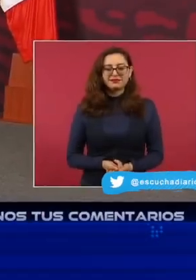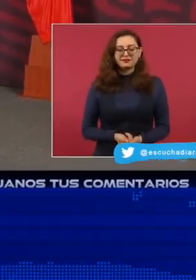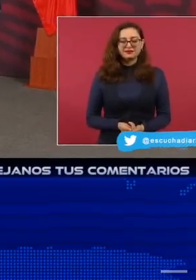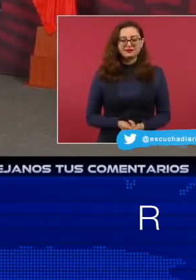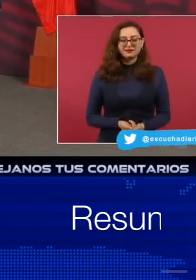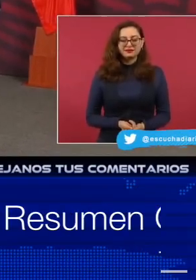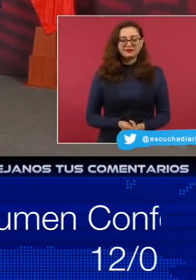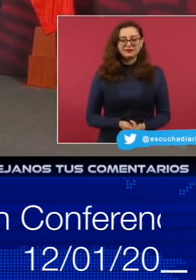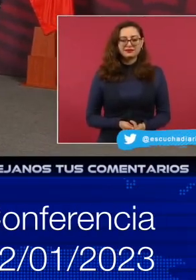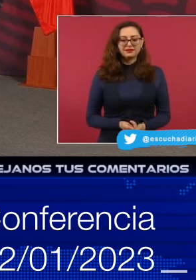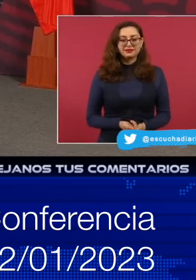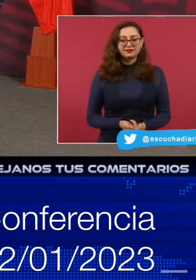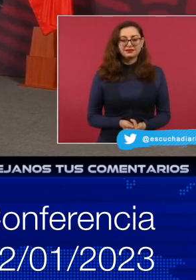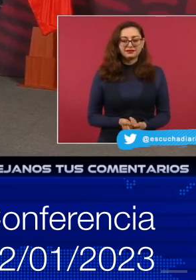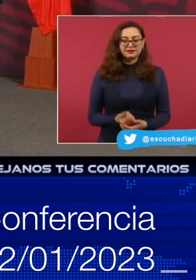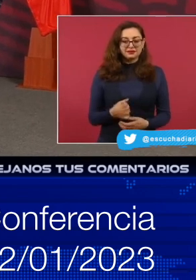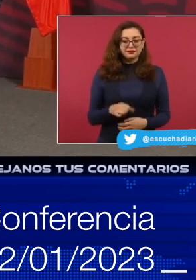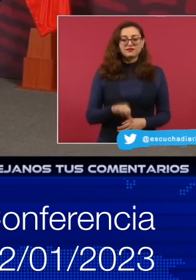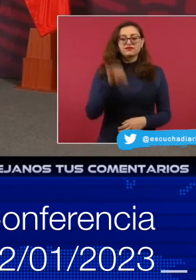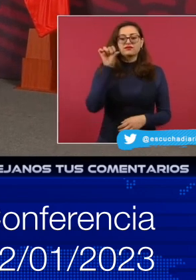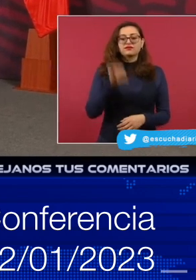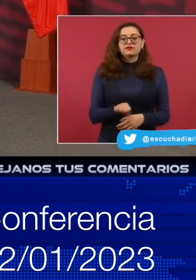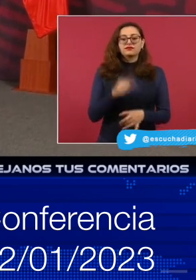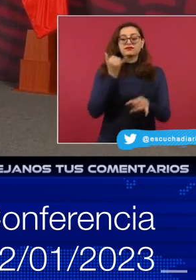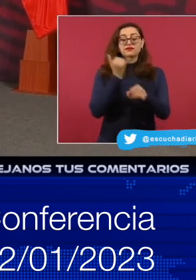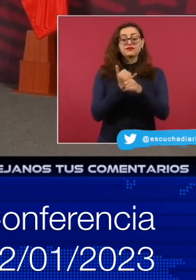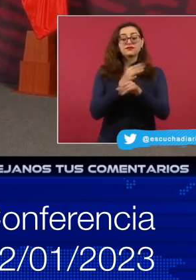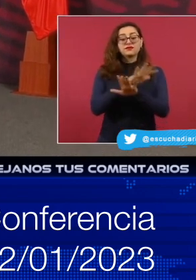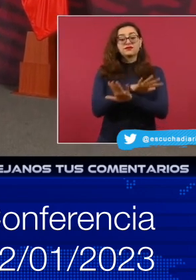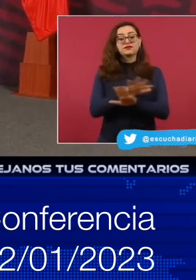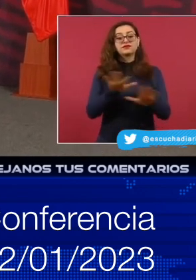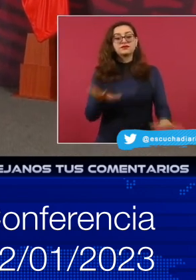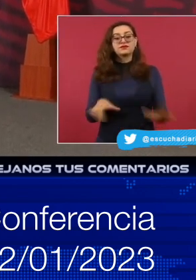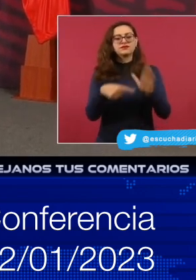hoy vamos a informar para cerrar